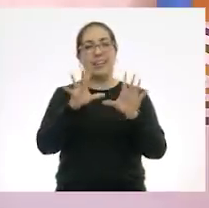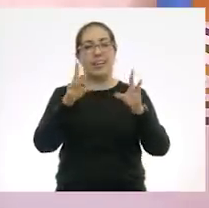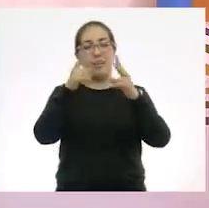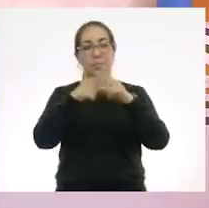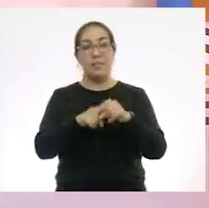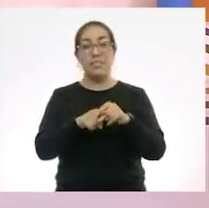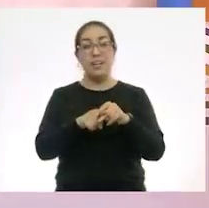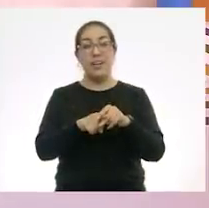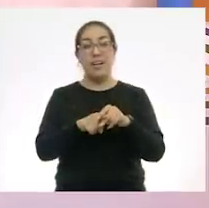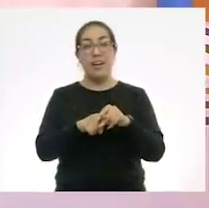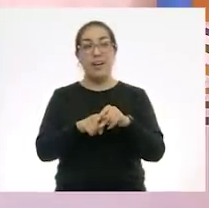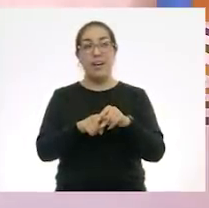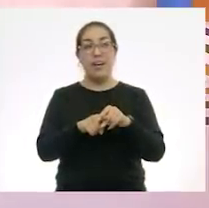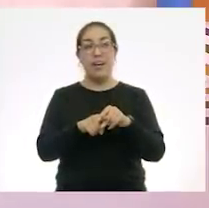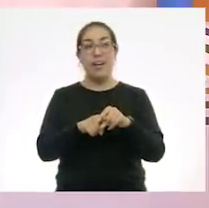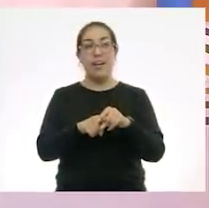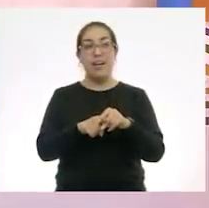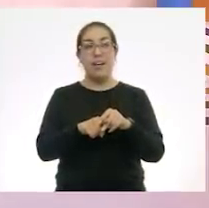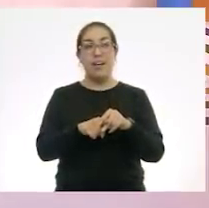comenzaba